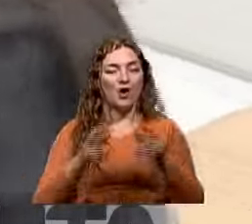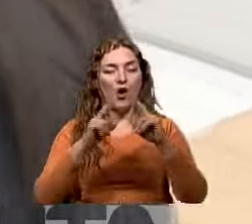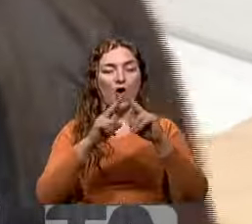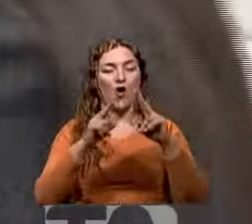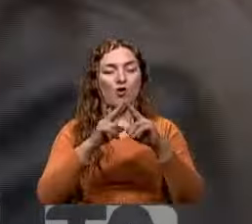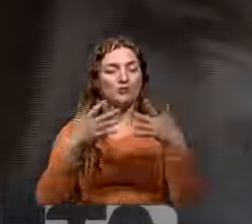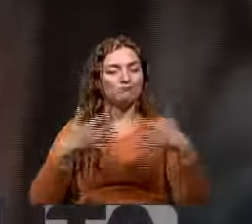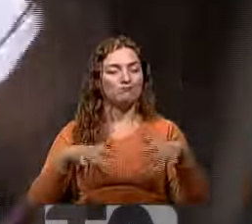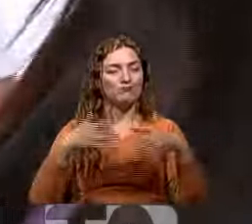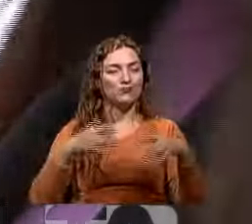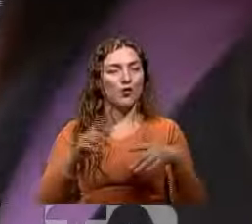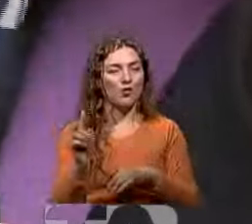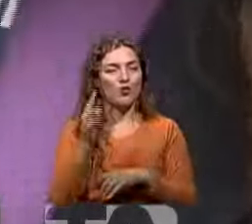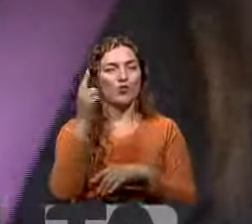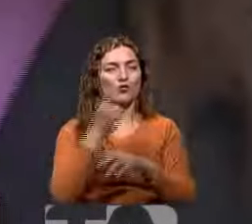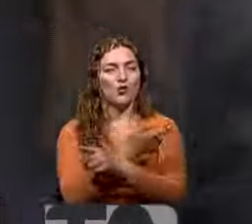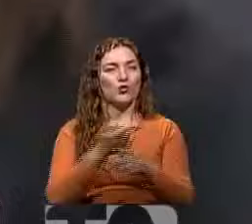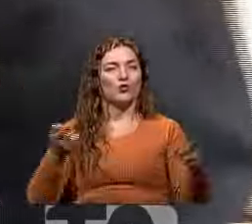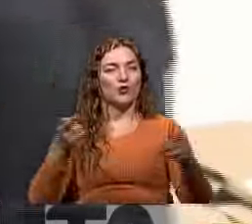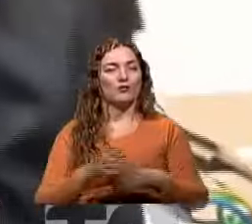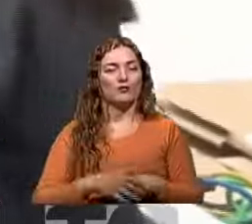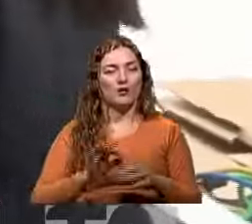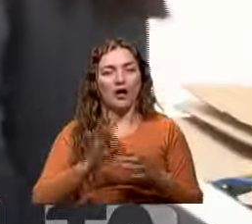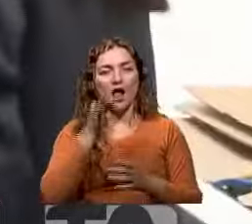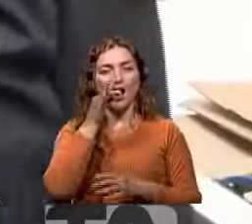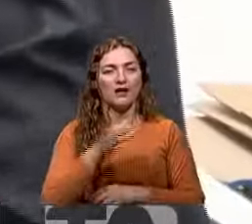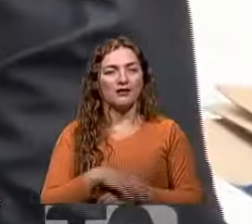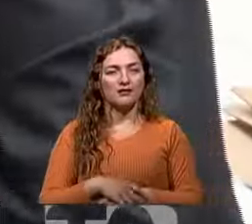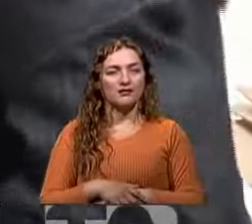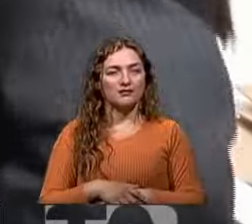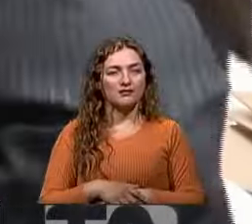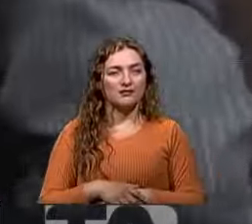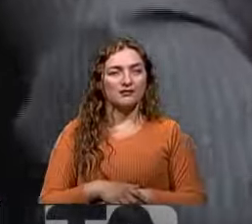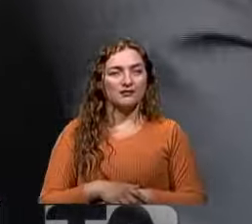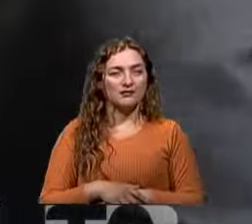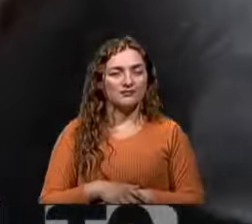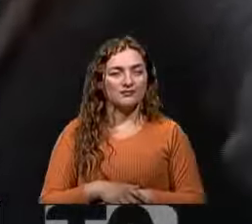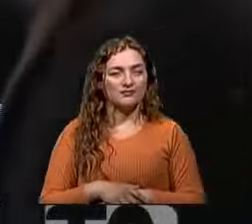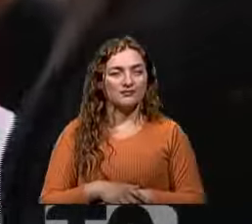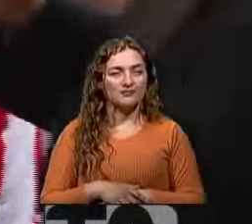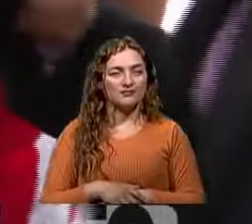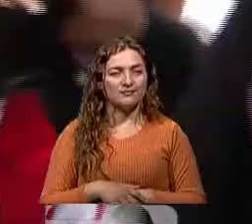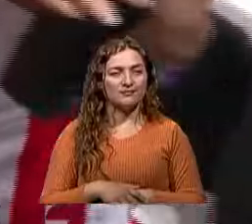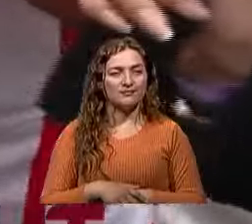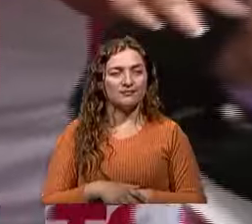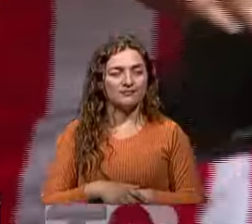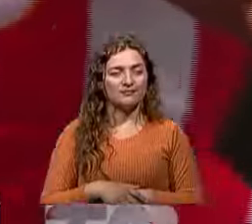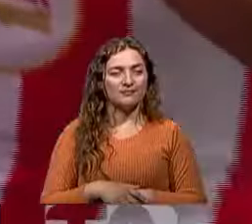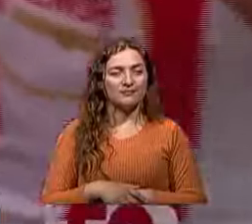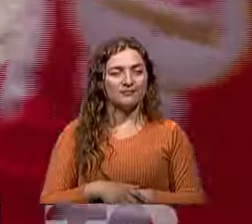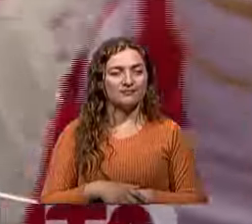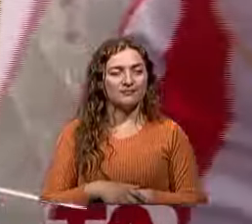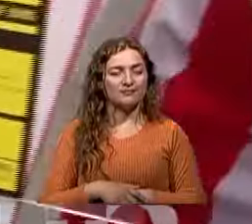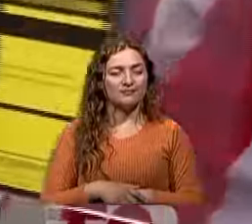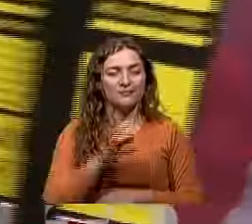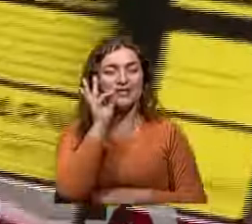Canguil, único, diferente. Vamos a probar fresco. Cómo está, fresquito. Ahí estamos, miren esas